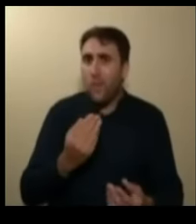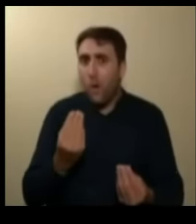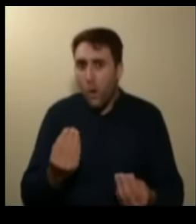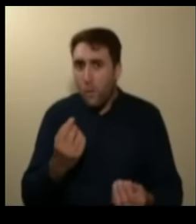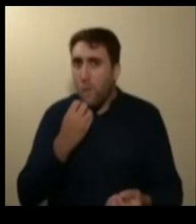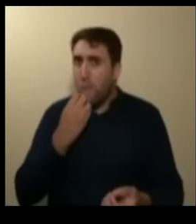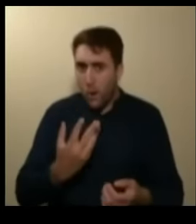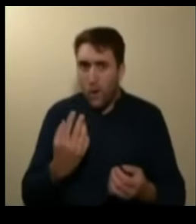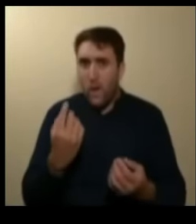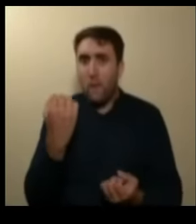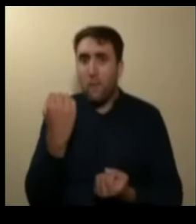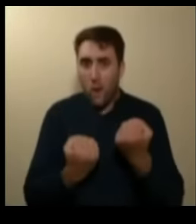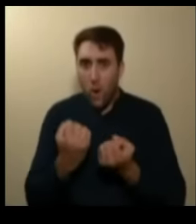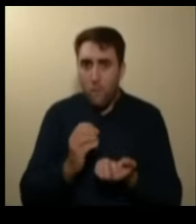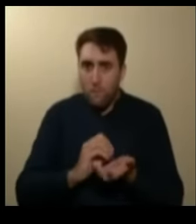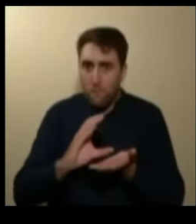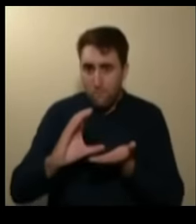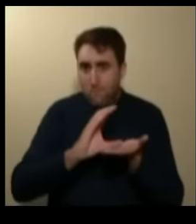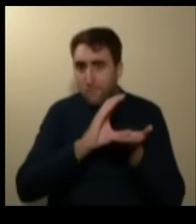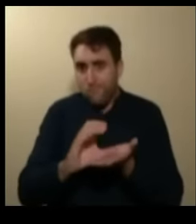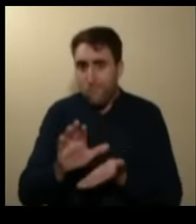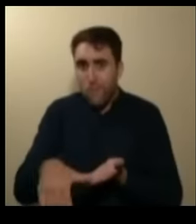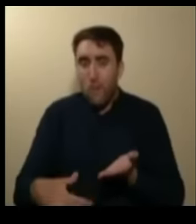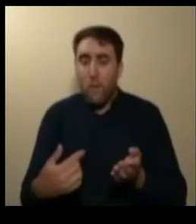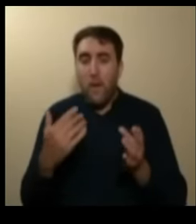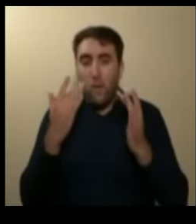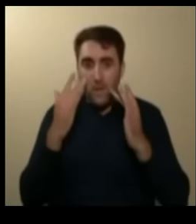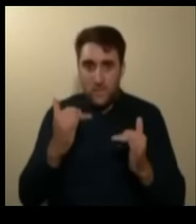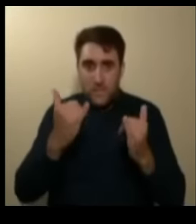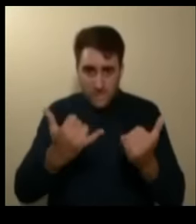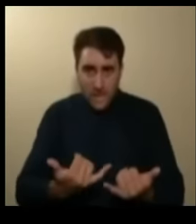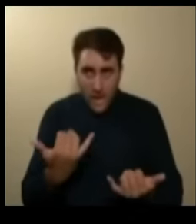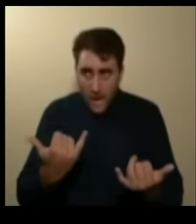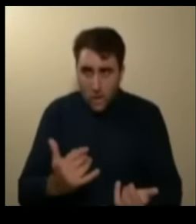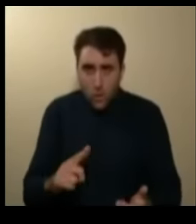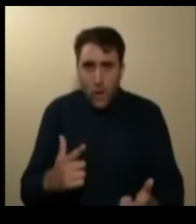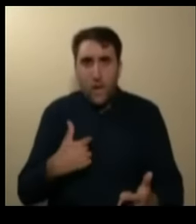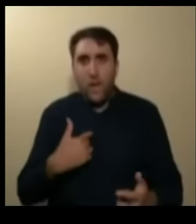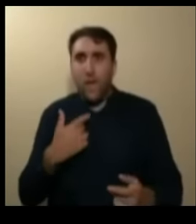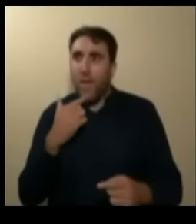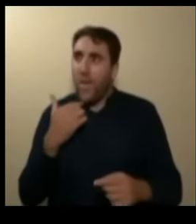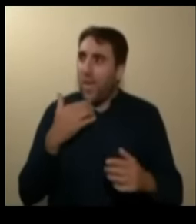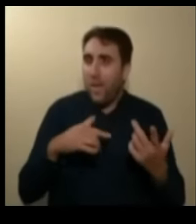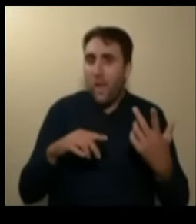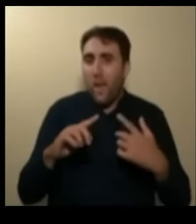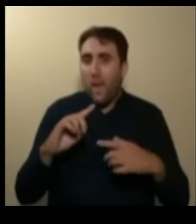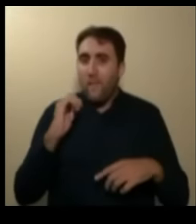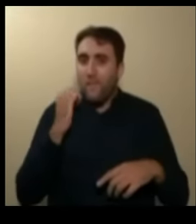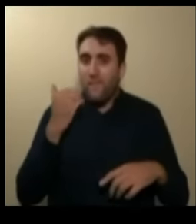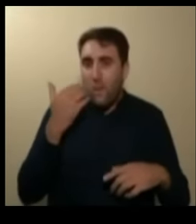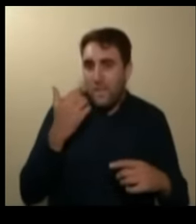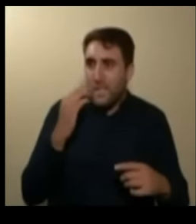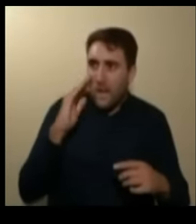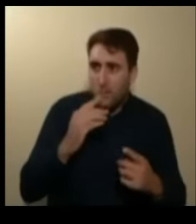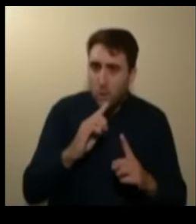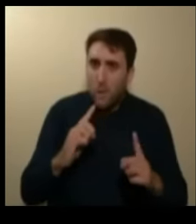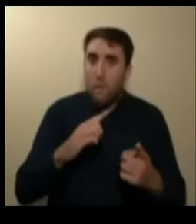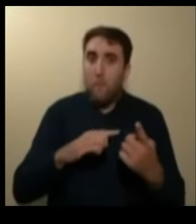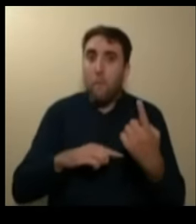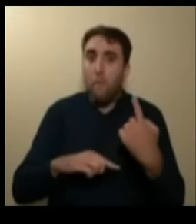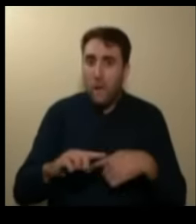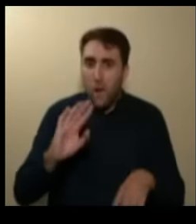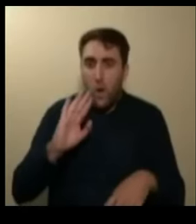mejora presupuestal en la atención de los recursos que se destinaron a la educación. Pero también debemos de reconocer